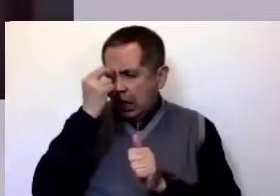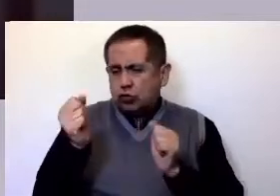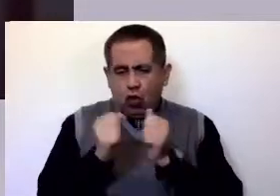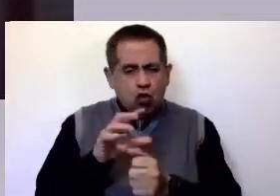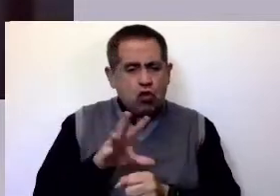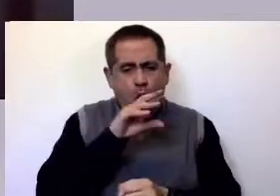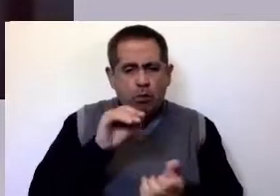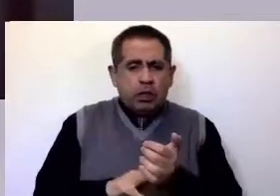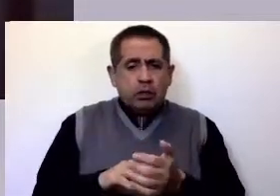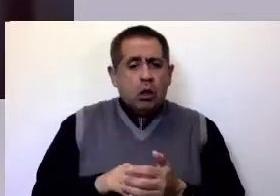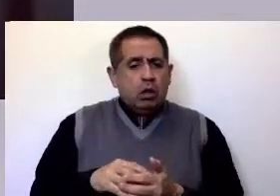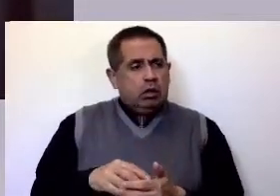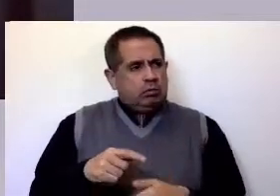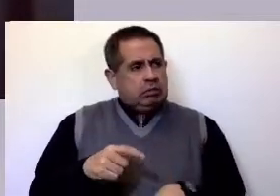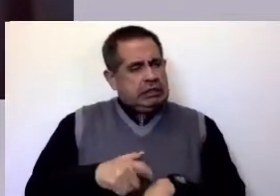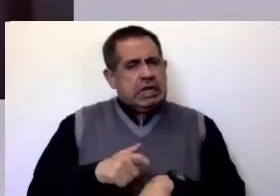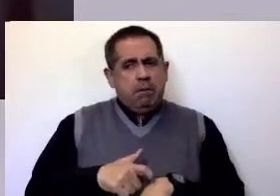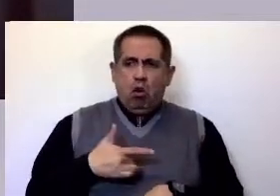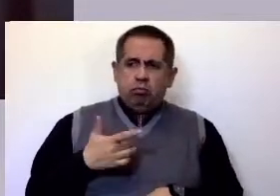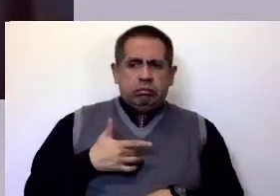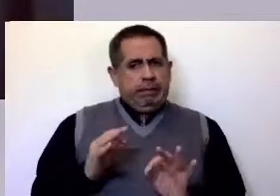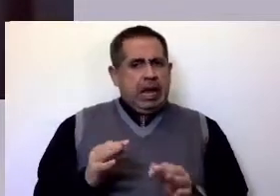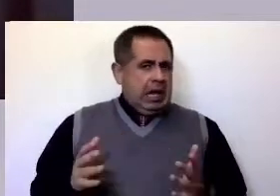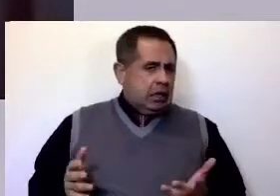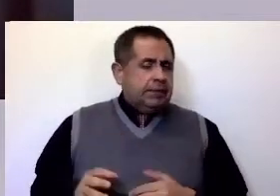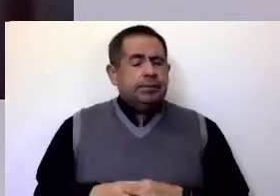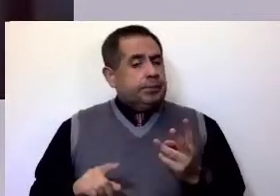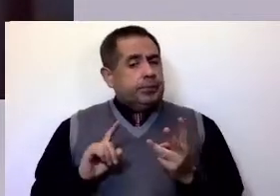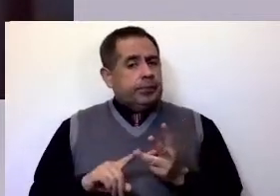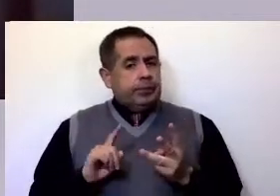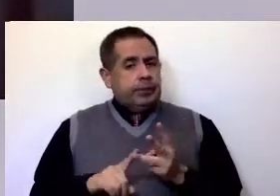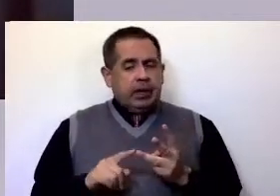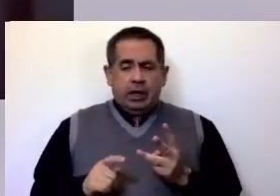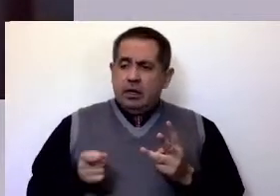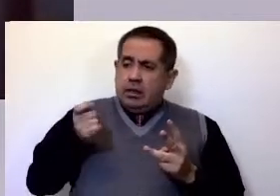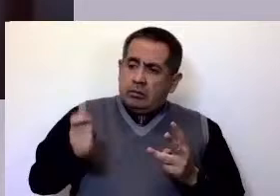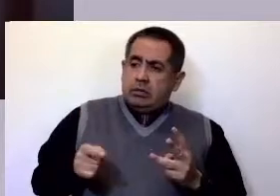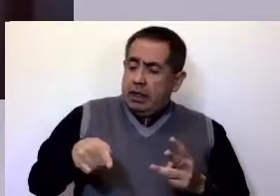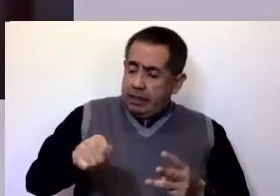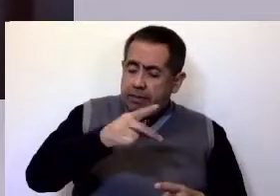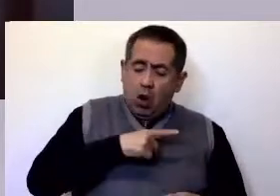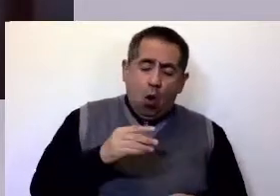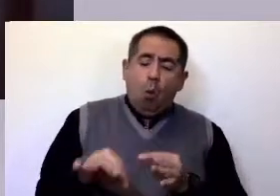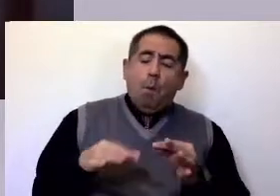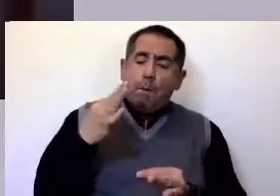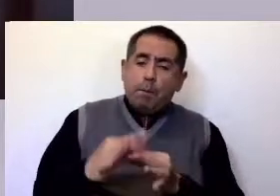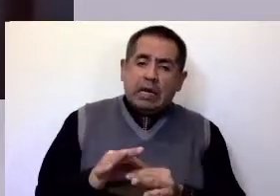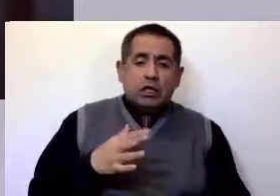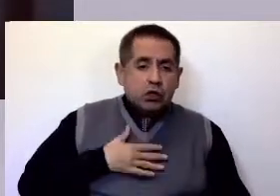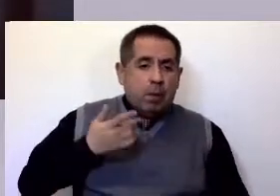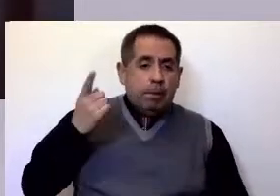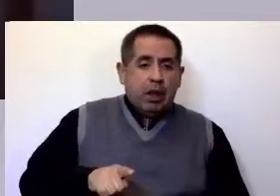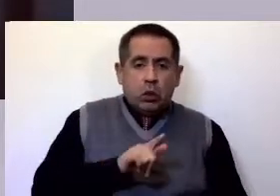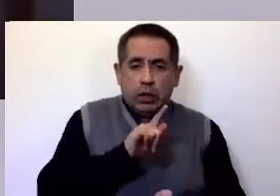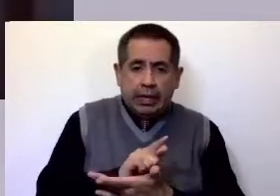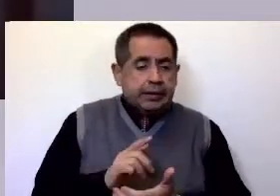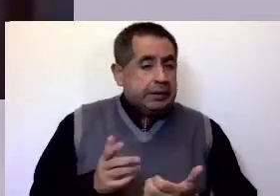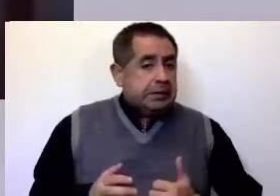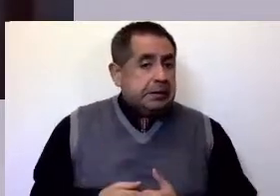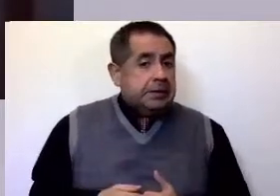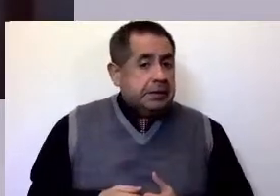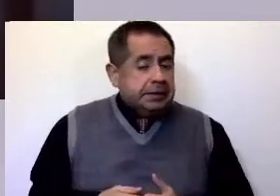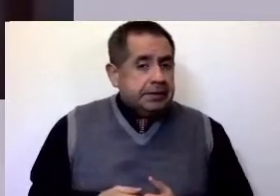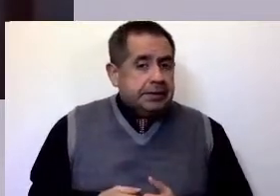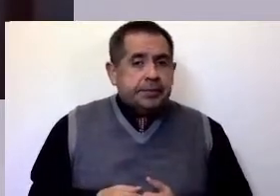razonable y tercera la ejecutoriedad o cumplimiento del fallo en este tenor el